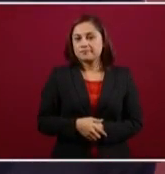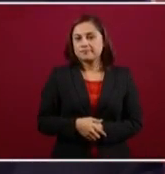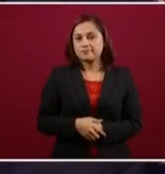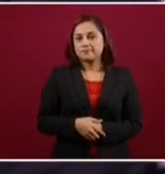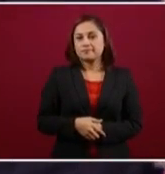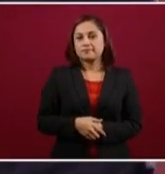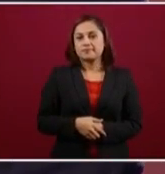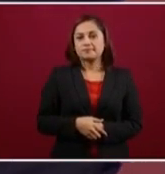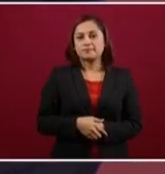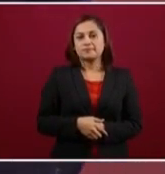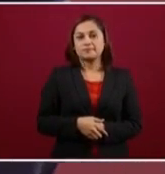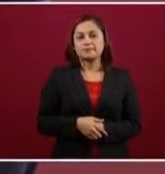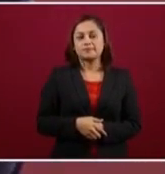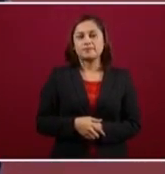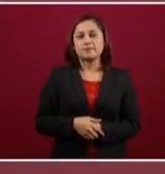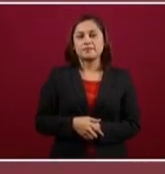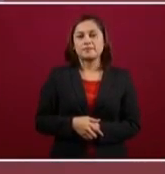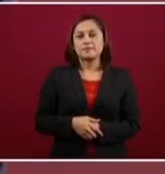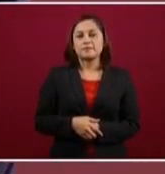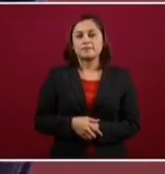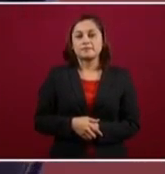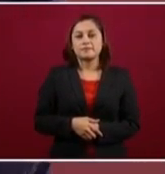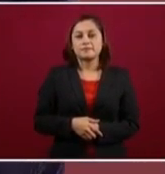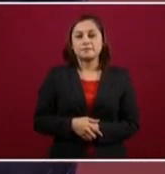se sentían hasta